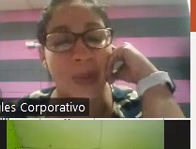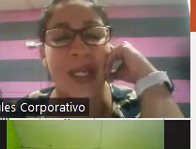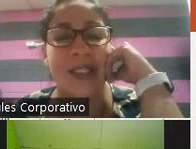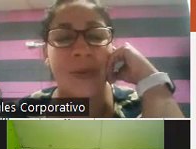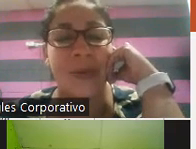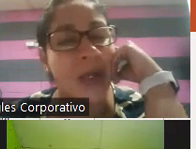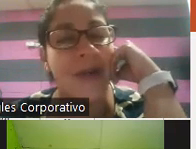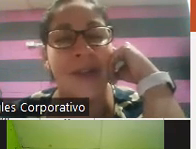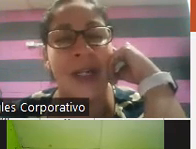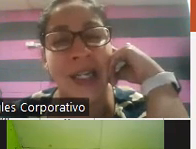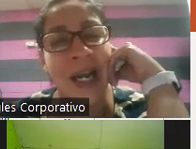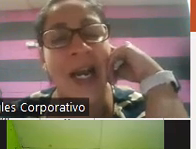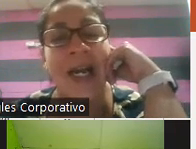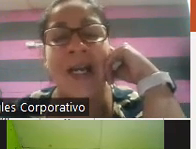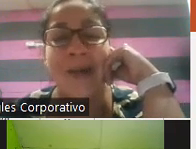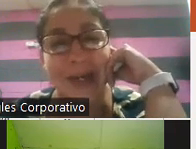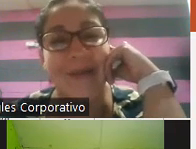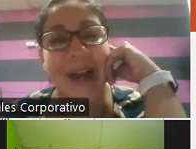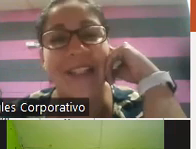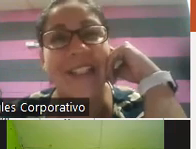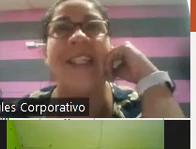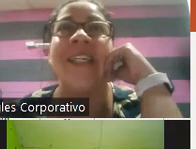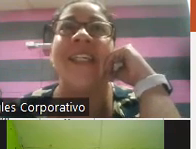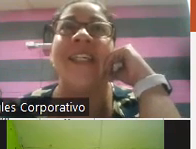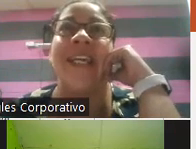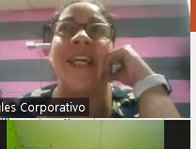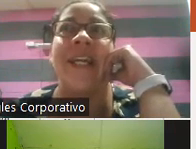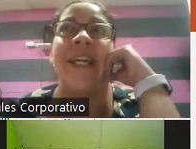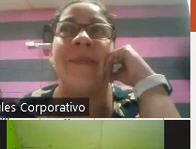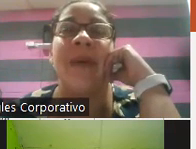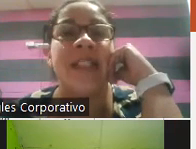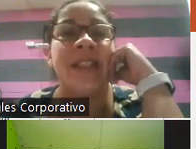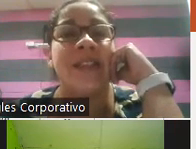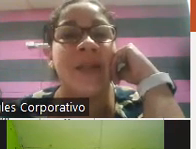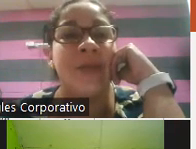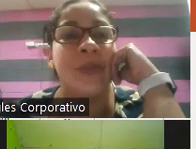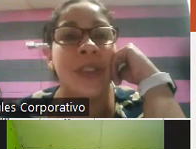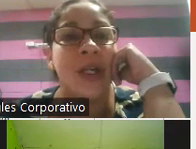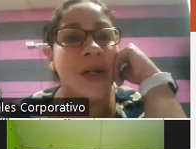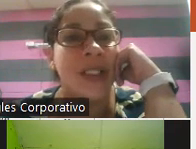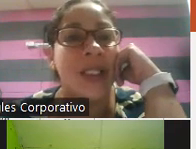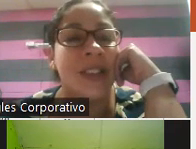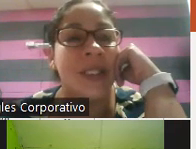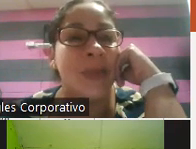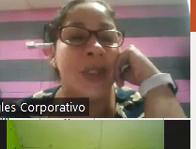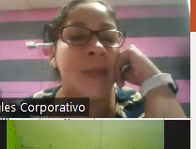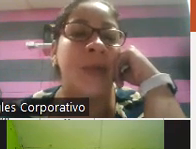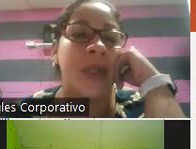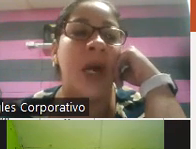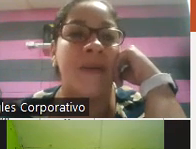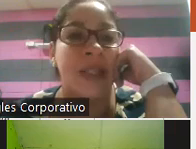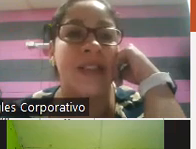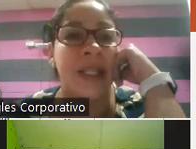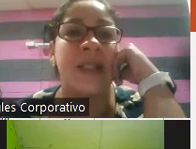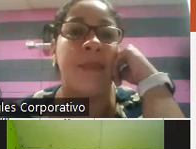aseguro les aseguro que cuando yo les diga lo que les voy a decir van a entender un montón de cosas de Por qué